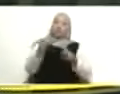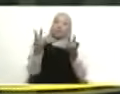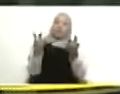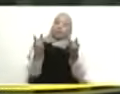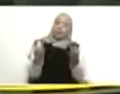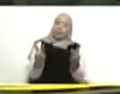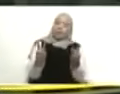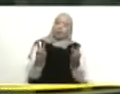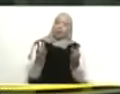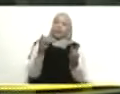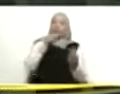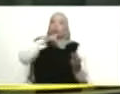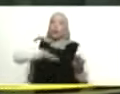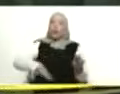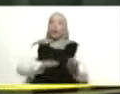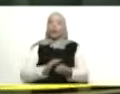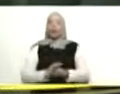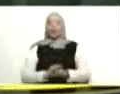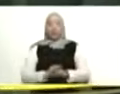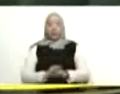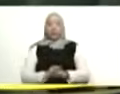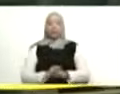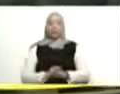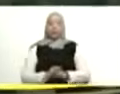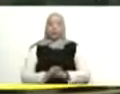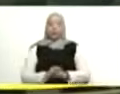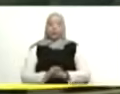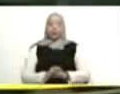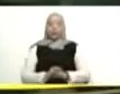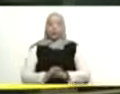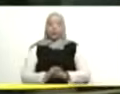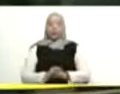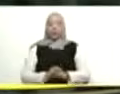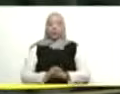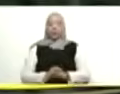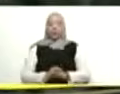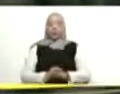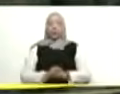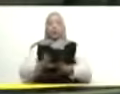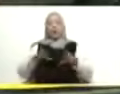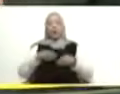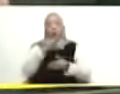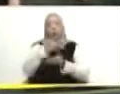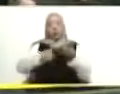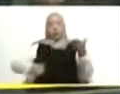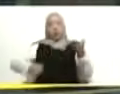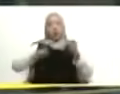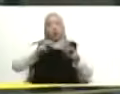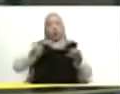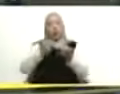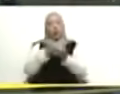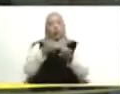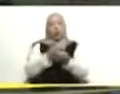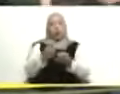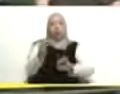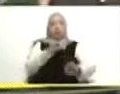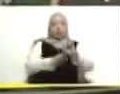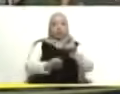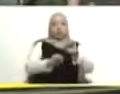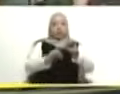historia. ¿Ah? Así es, mi comandante en jefe. Rescatamos nuestra partida de nacimiento originaria. Correcto.